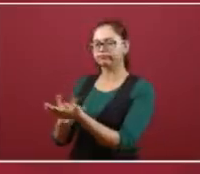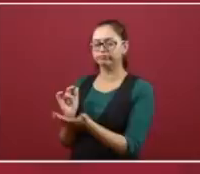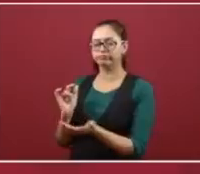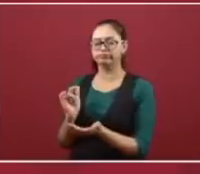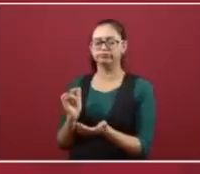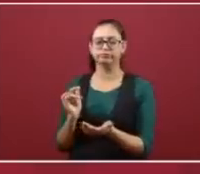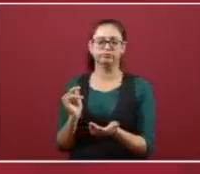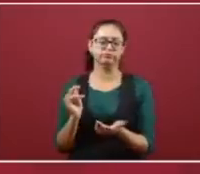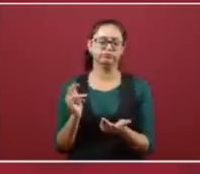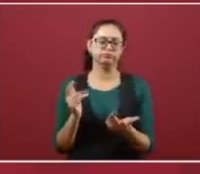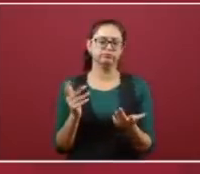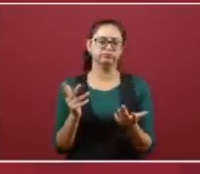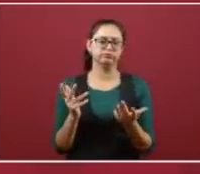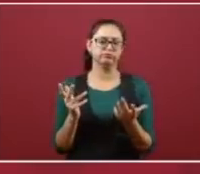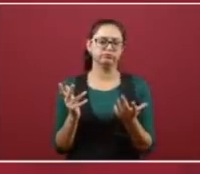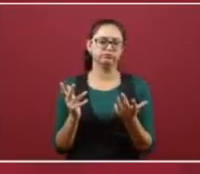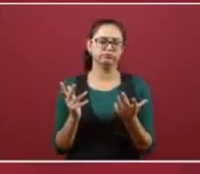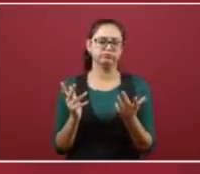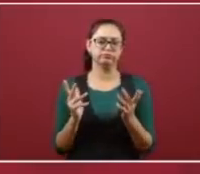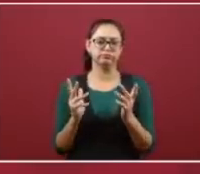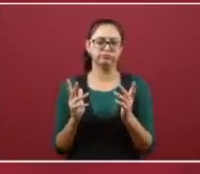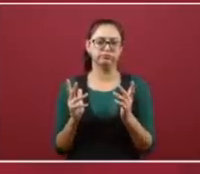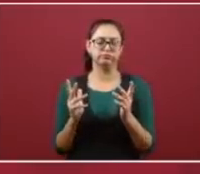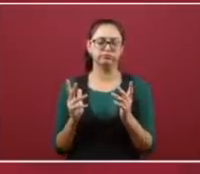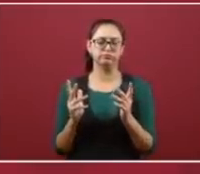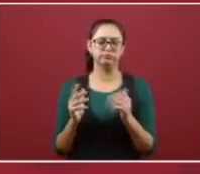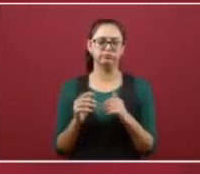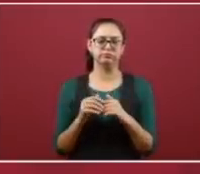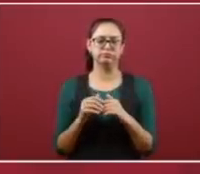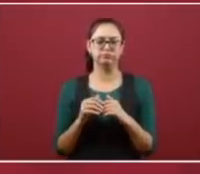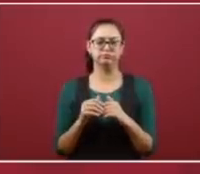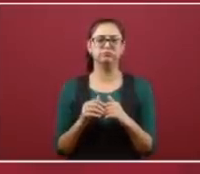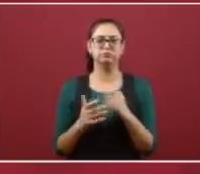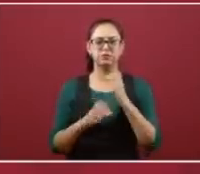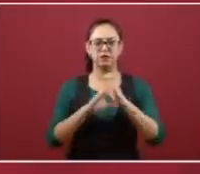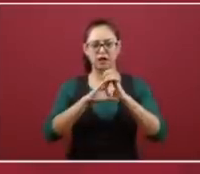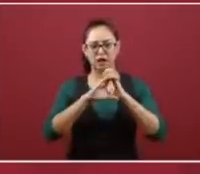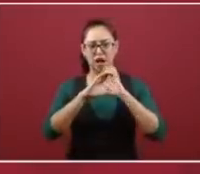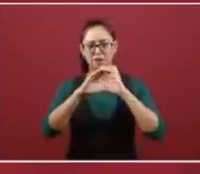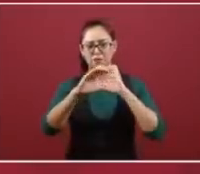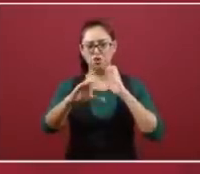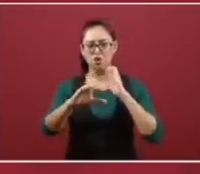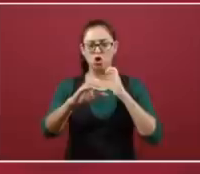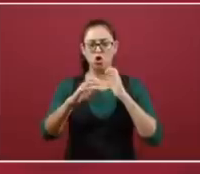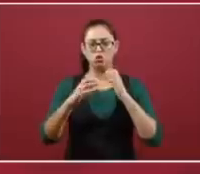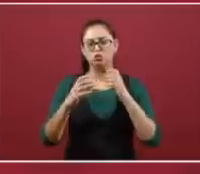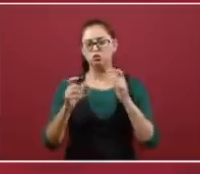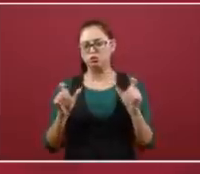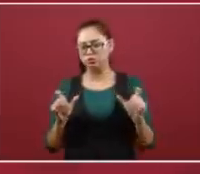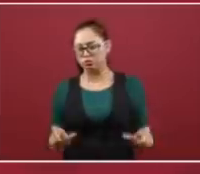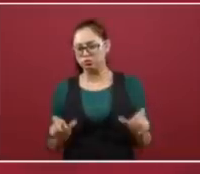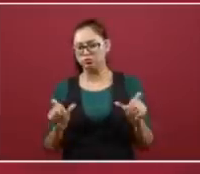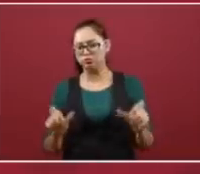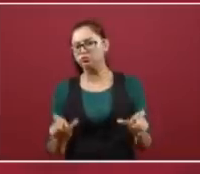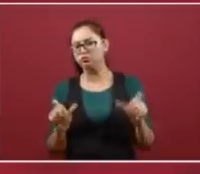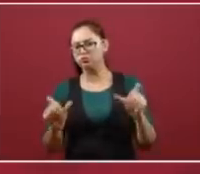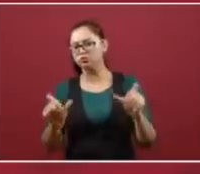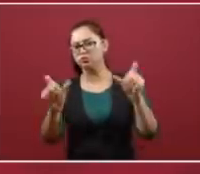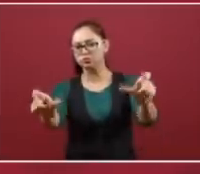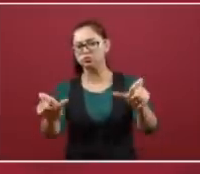sobre el paso de el camión en retenes ya